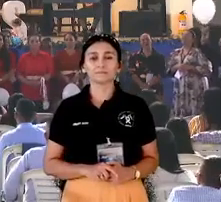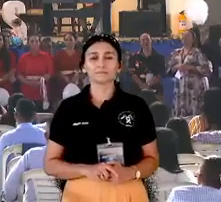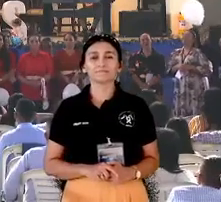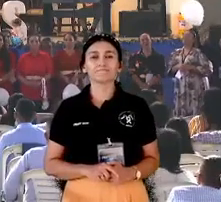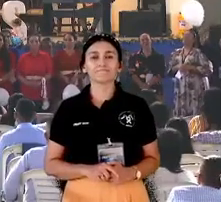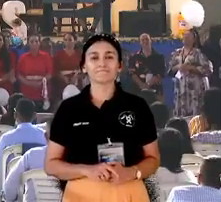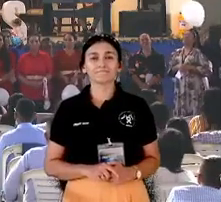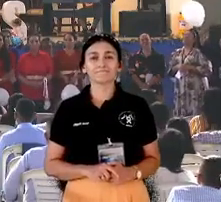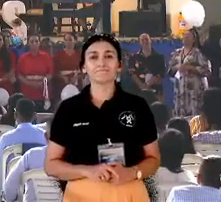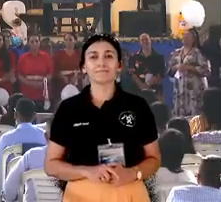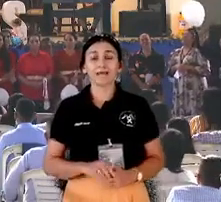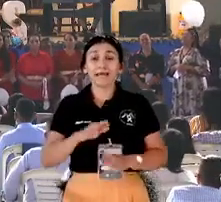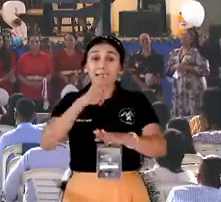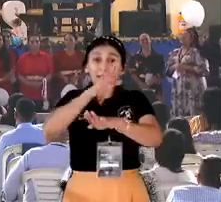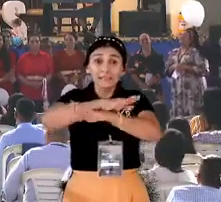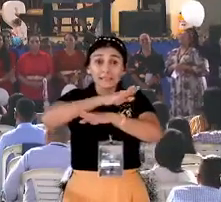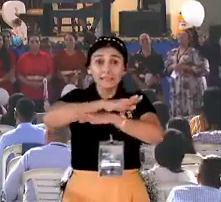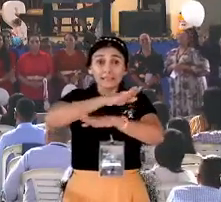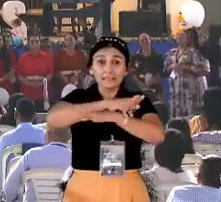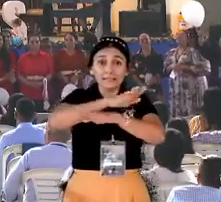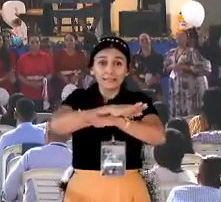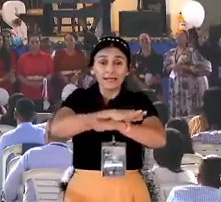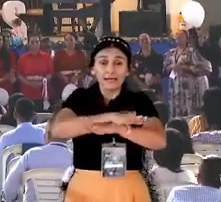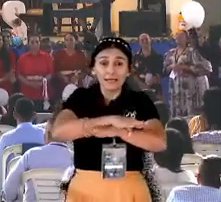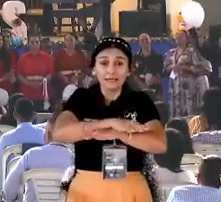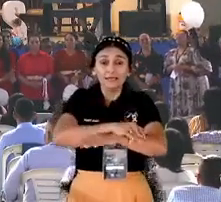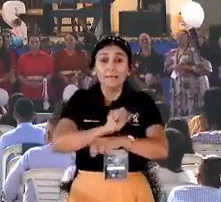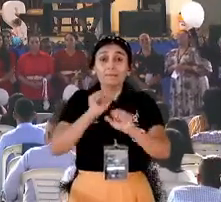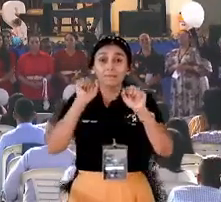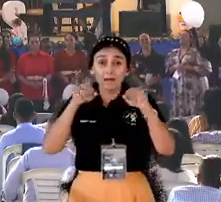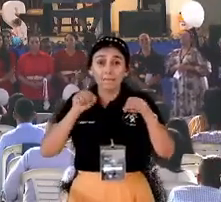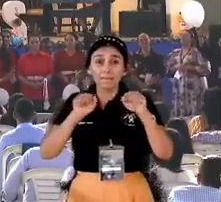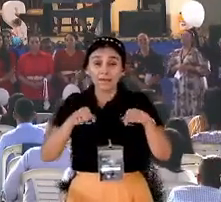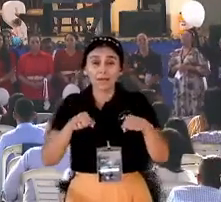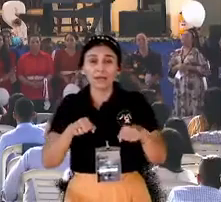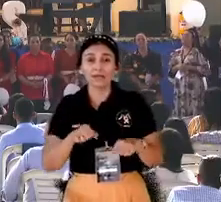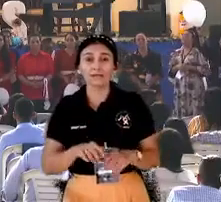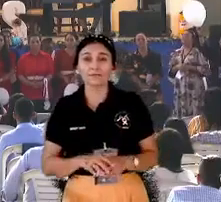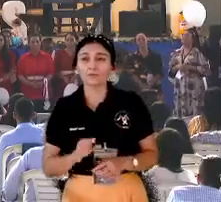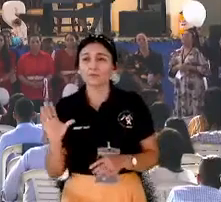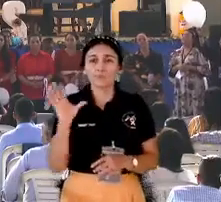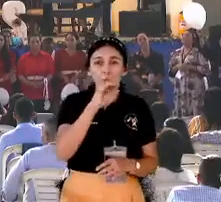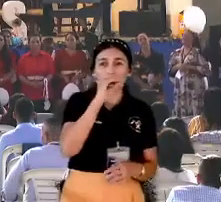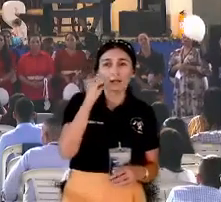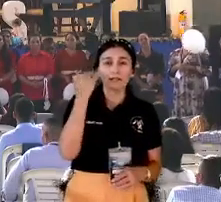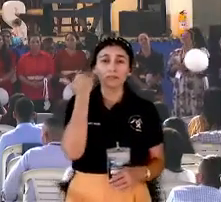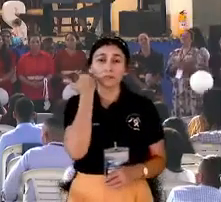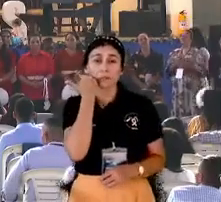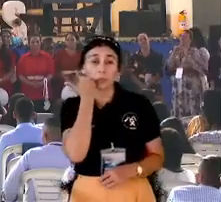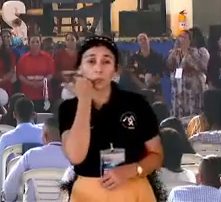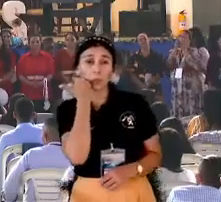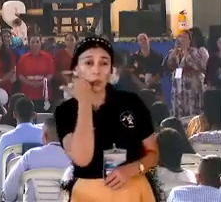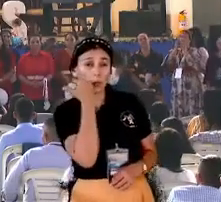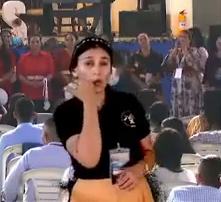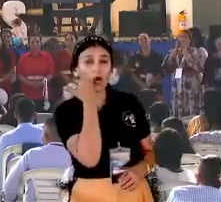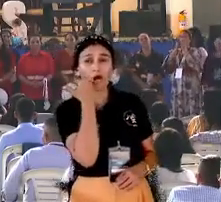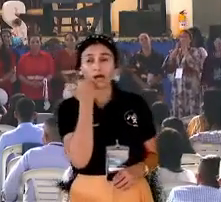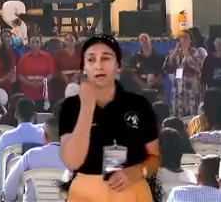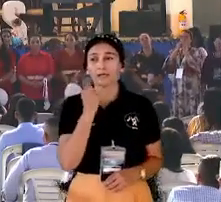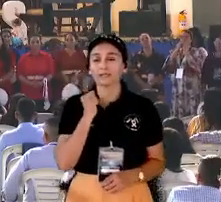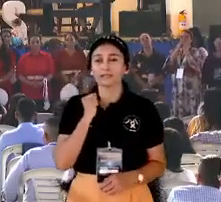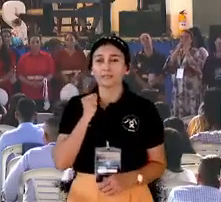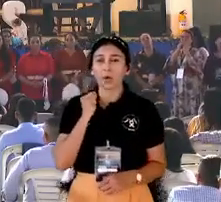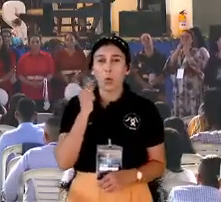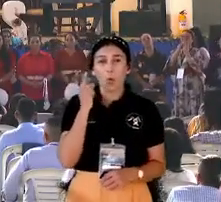Estamos en esta tarde, está también, hoy no están aquellas mujeres, pero está con nosotros